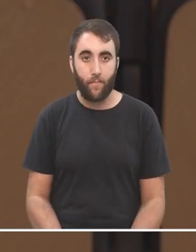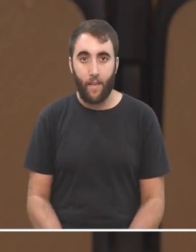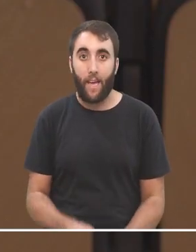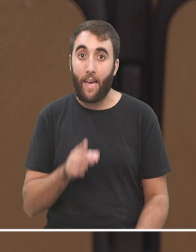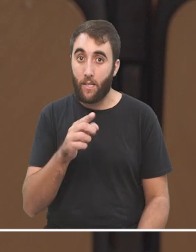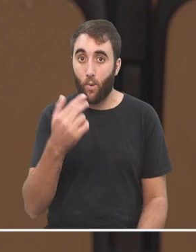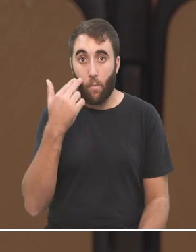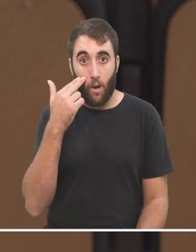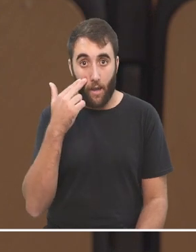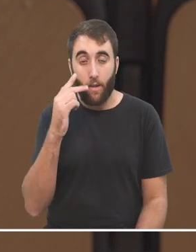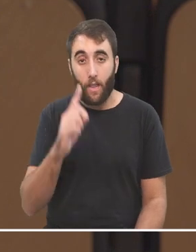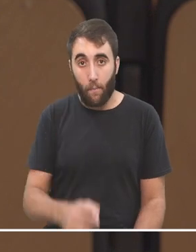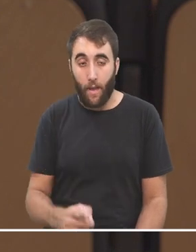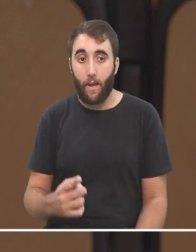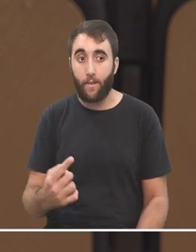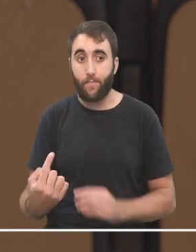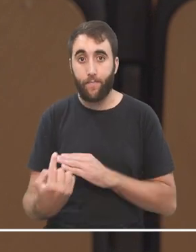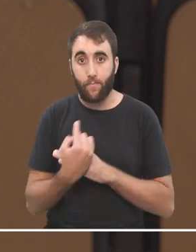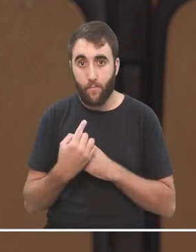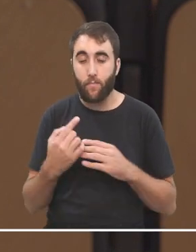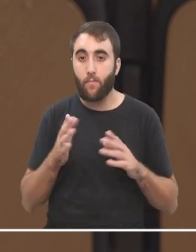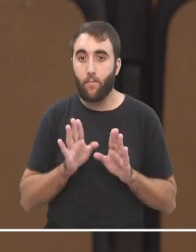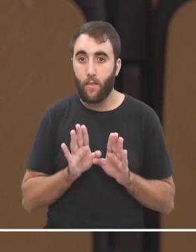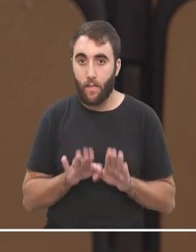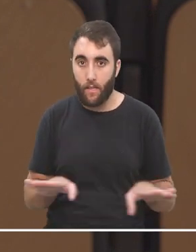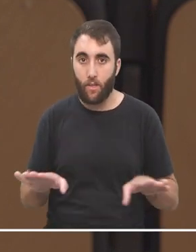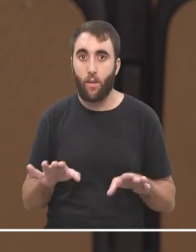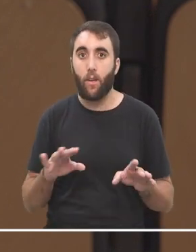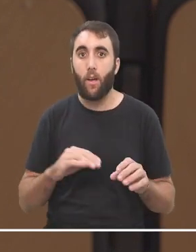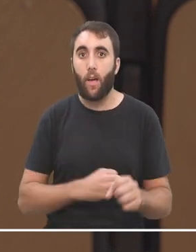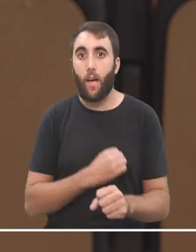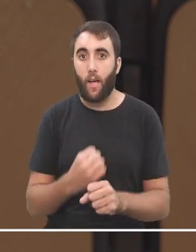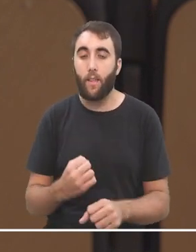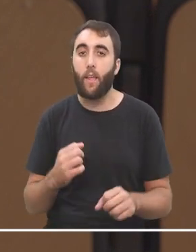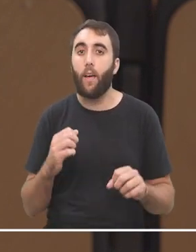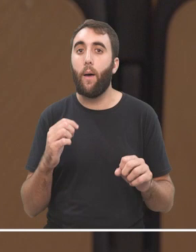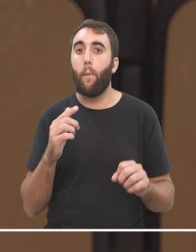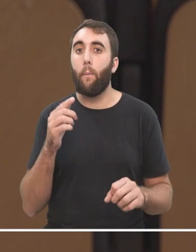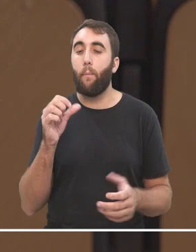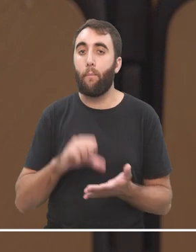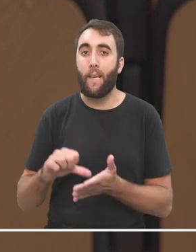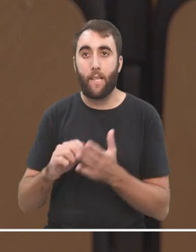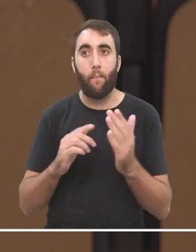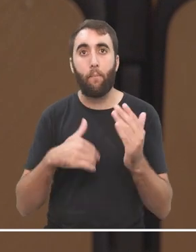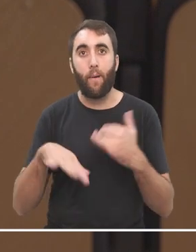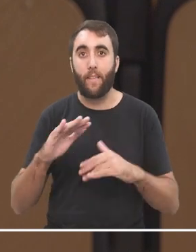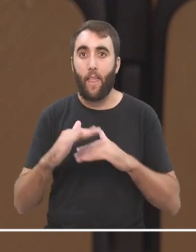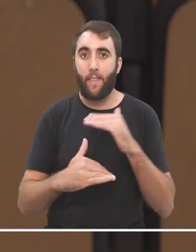Esto es un problema que afecta a los niños principalmente en los países más desarrollados